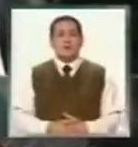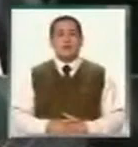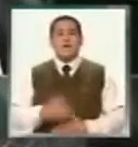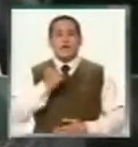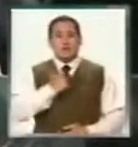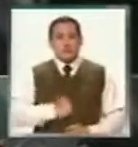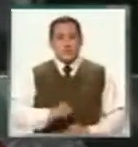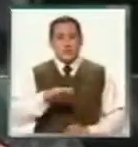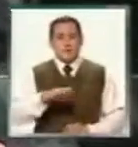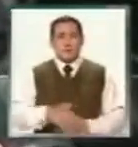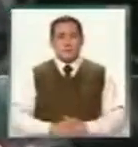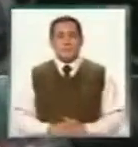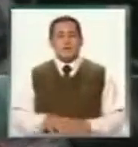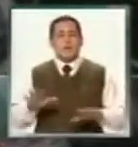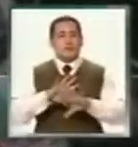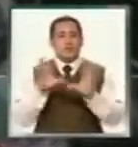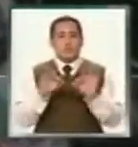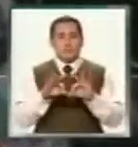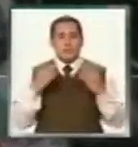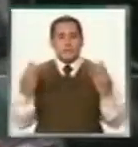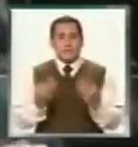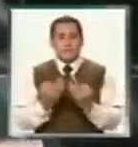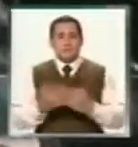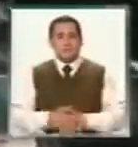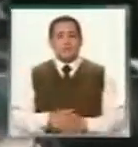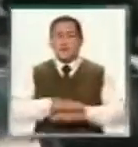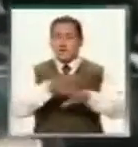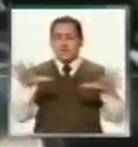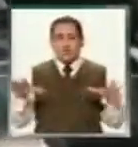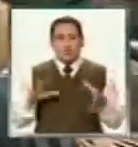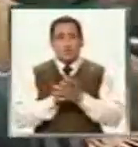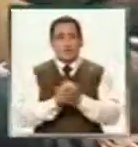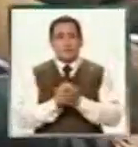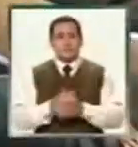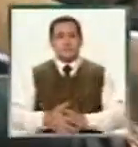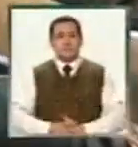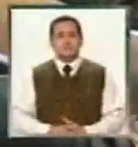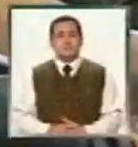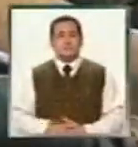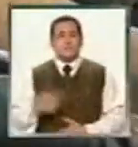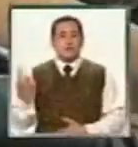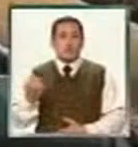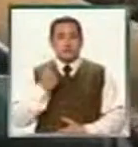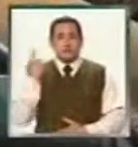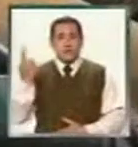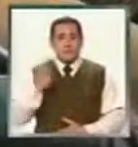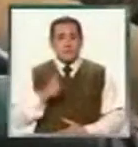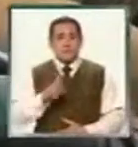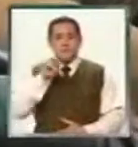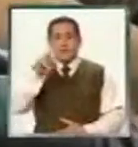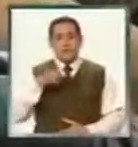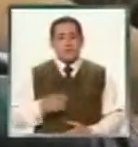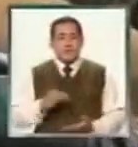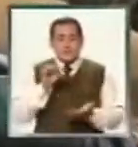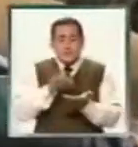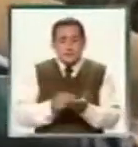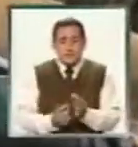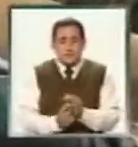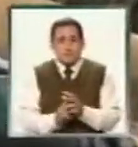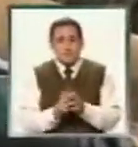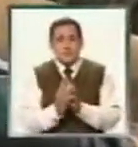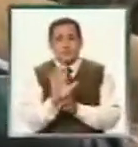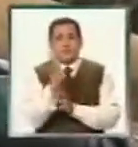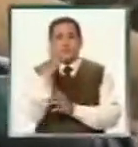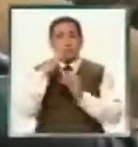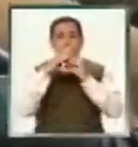su hijo, y a su familia, y a sus amigos. Solamente para que una semilla dé fruto,